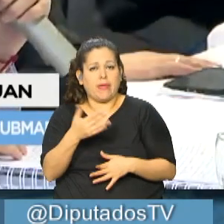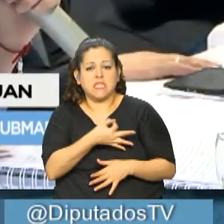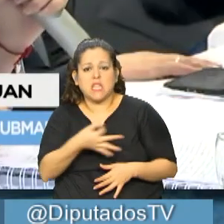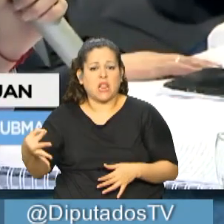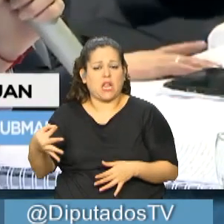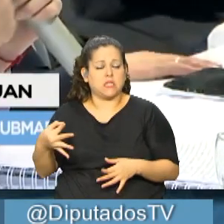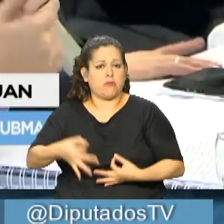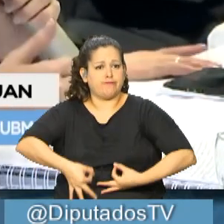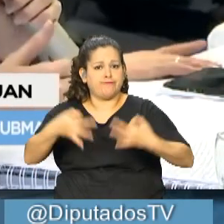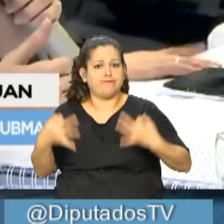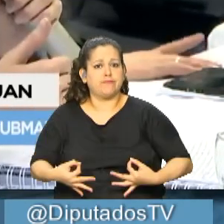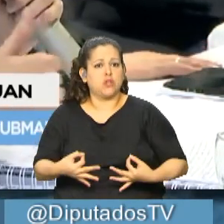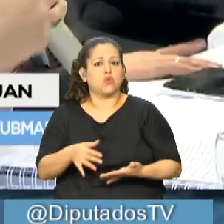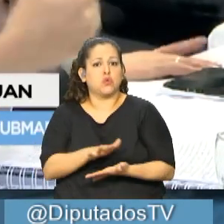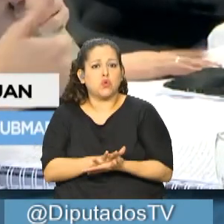sobre lo